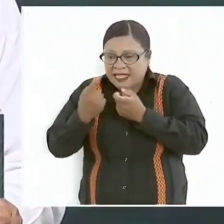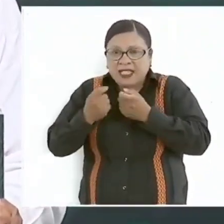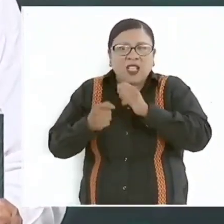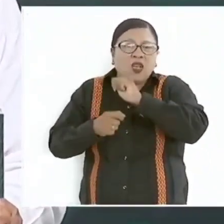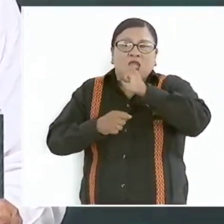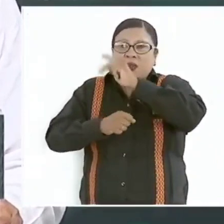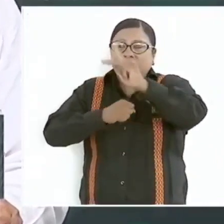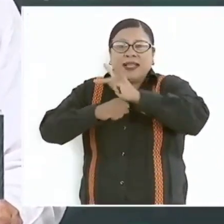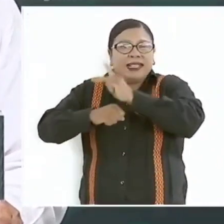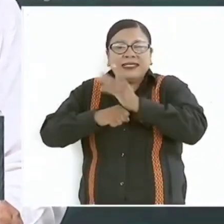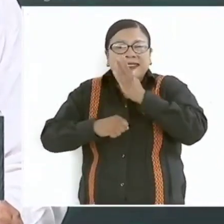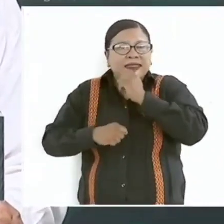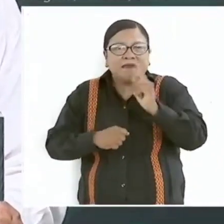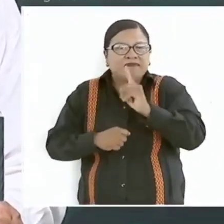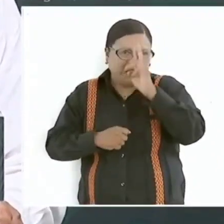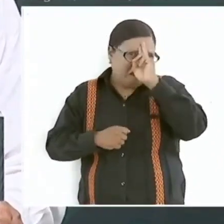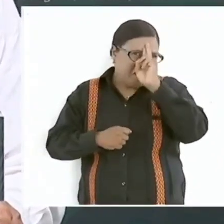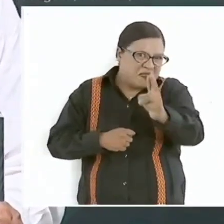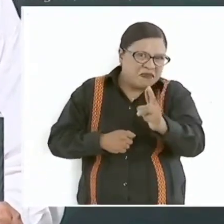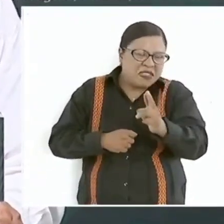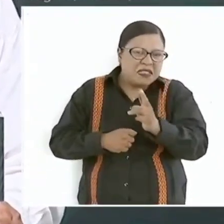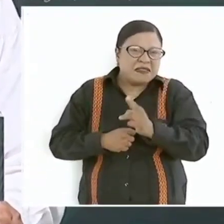extranjero, estaban prohibidos,